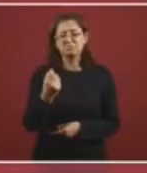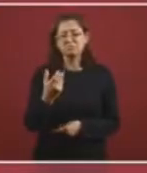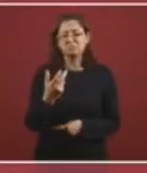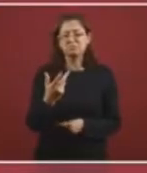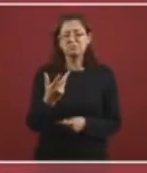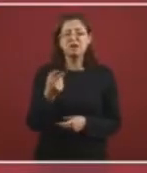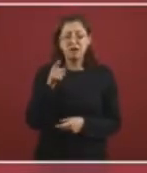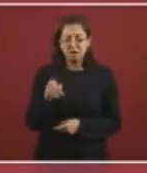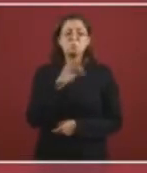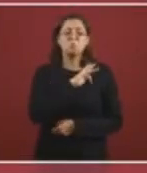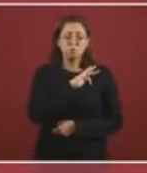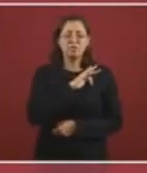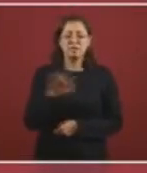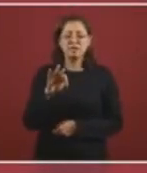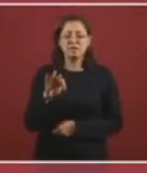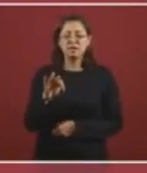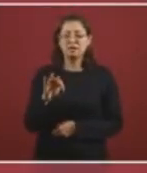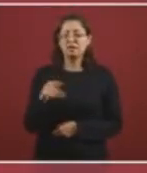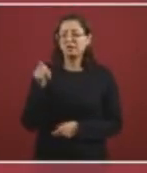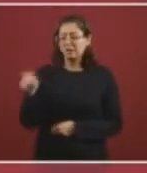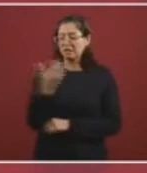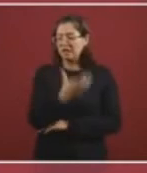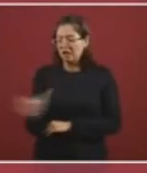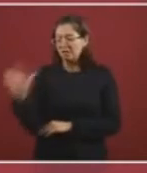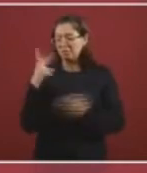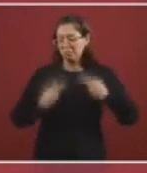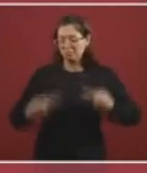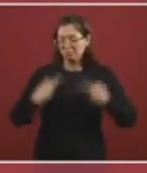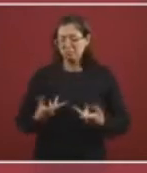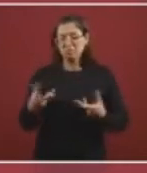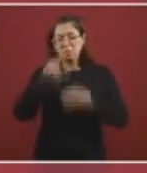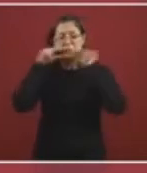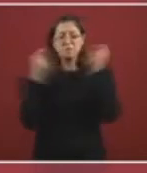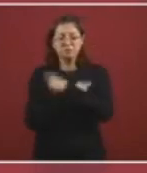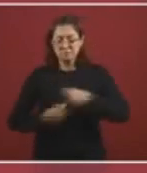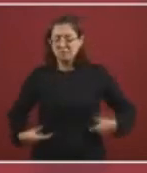la alianza con el movimiento campesino, con Zapata.